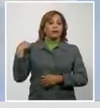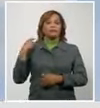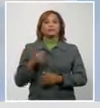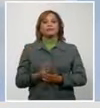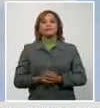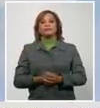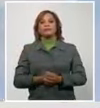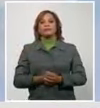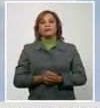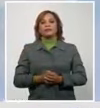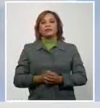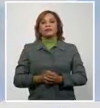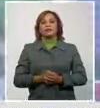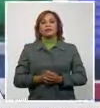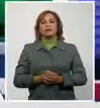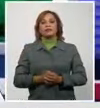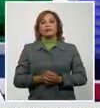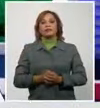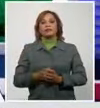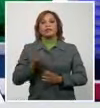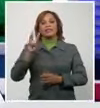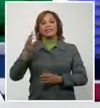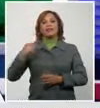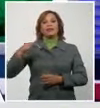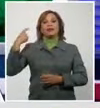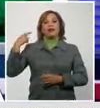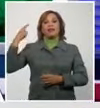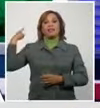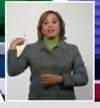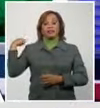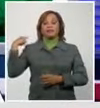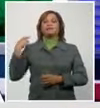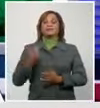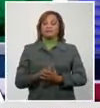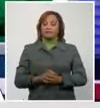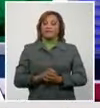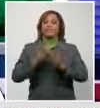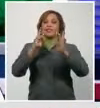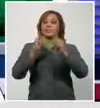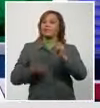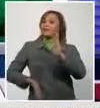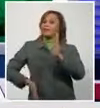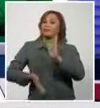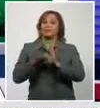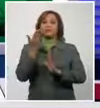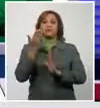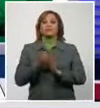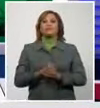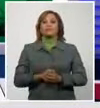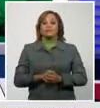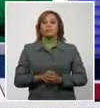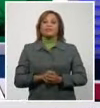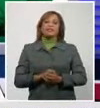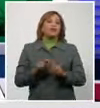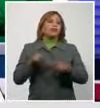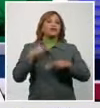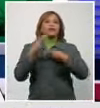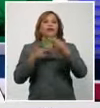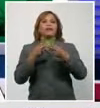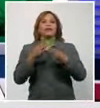el día de antier, realmente una cifra elevada. Eso hace que la letalidad